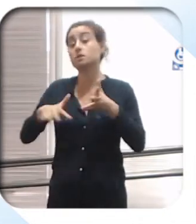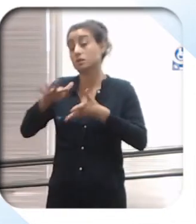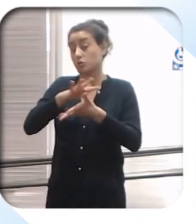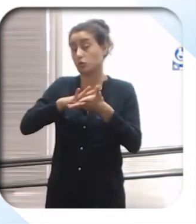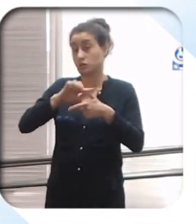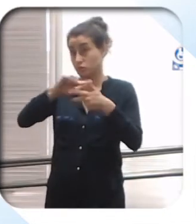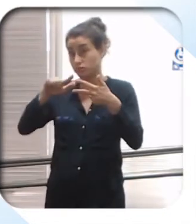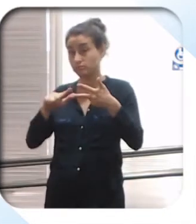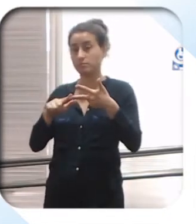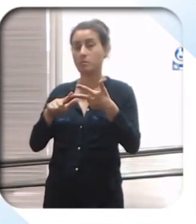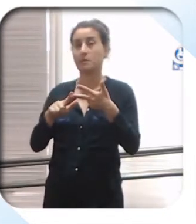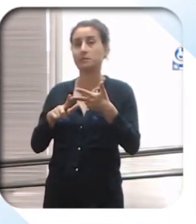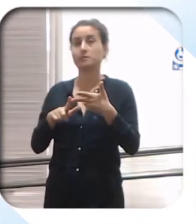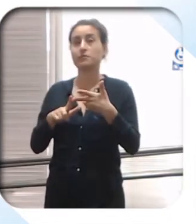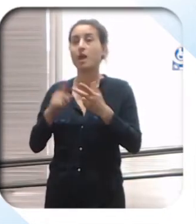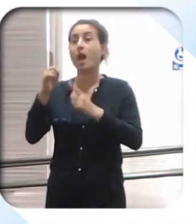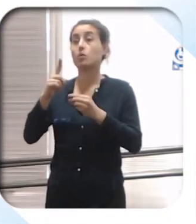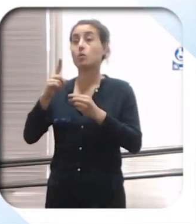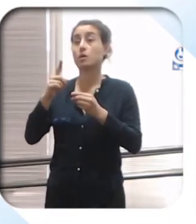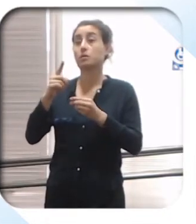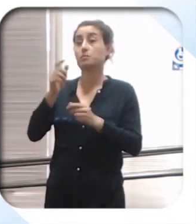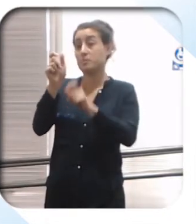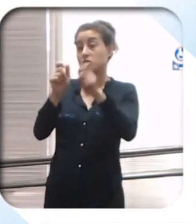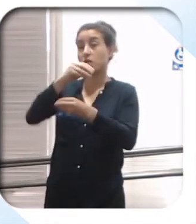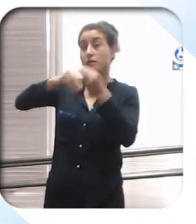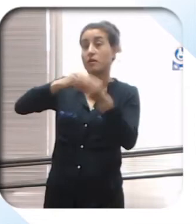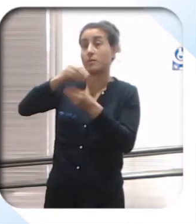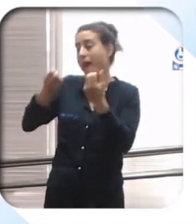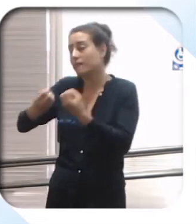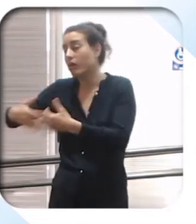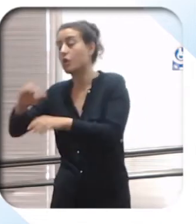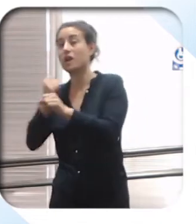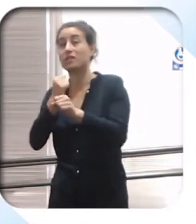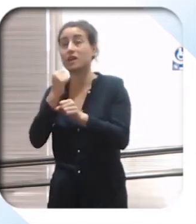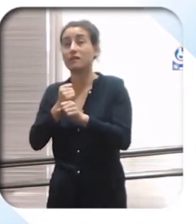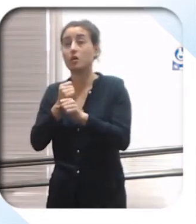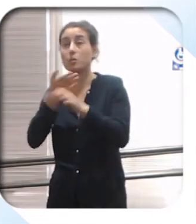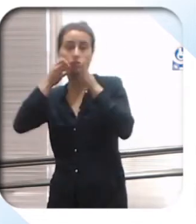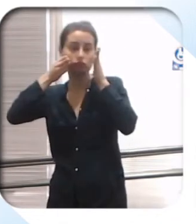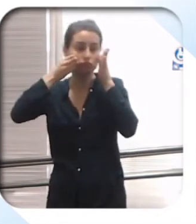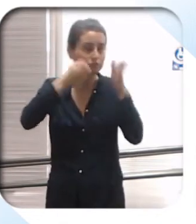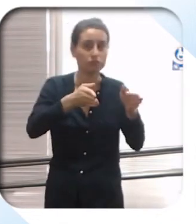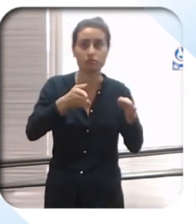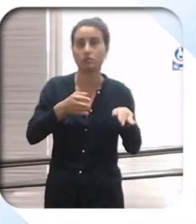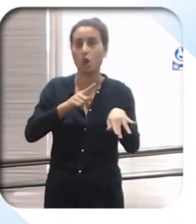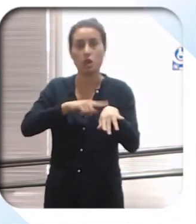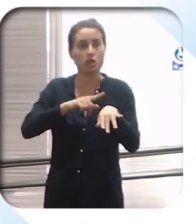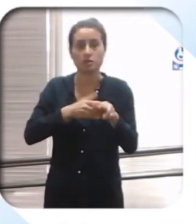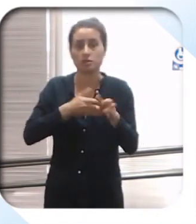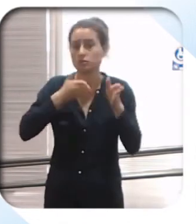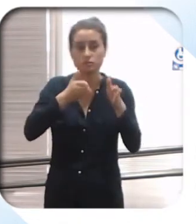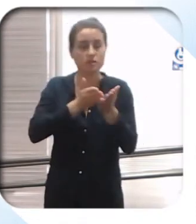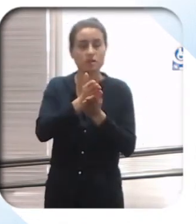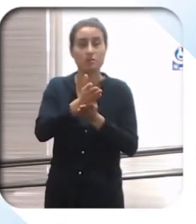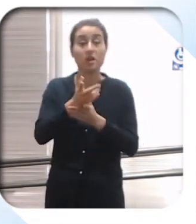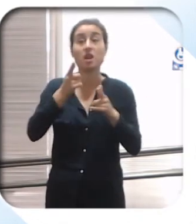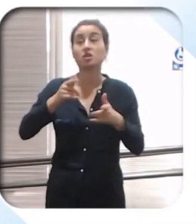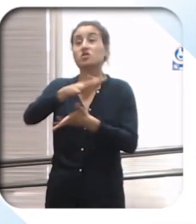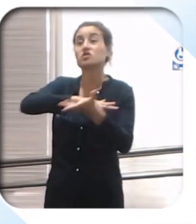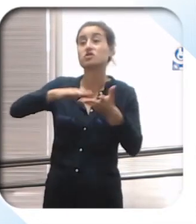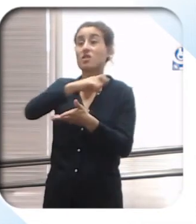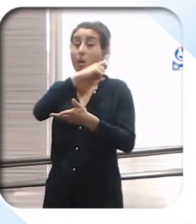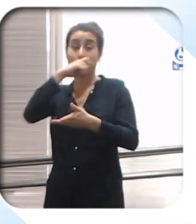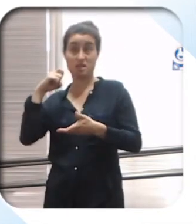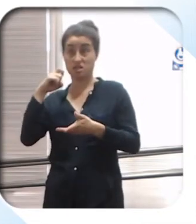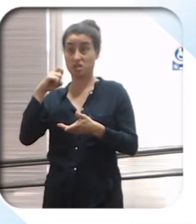situación, ¿verdad?, tenga que alguno de los miembros de la familia abandonar su trabajo para dedicarse a esa persona. Y en una sociedad machista,